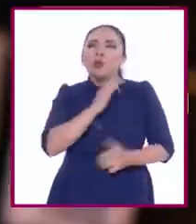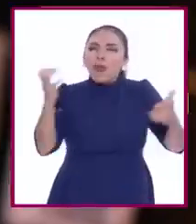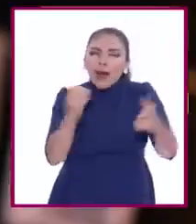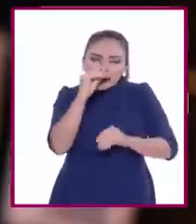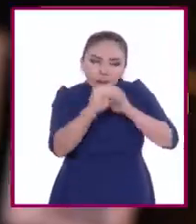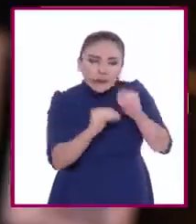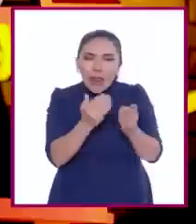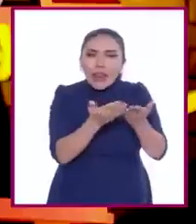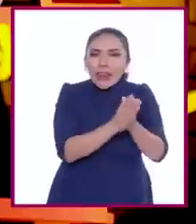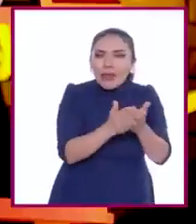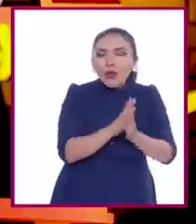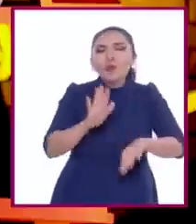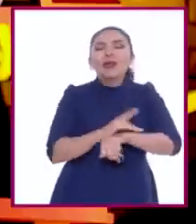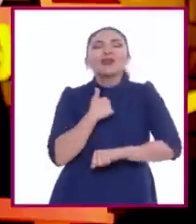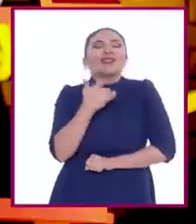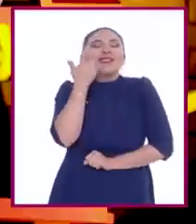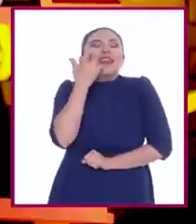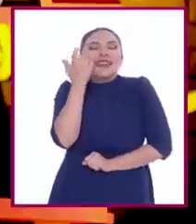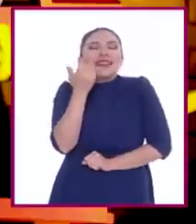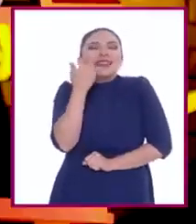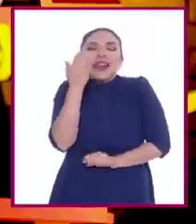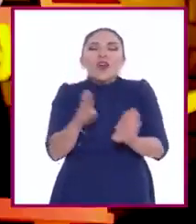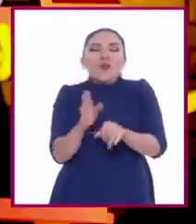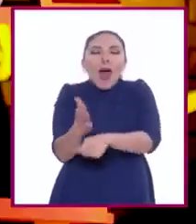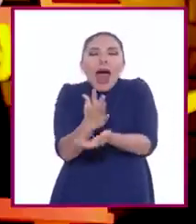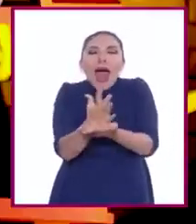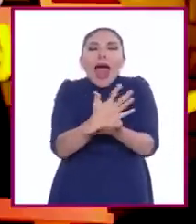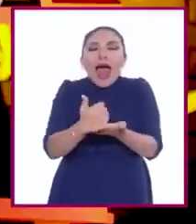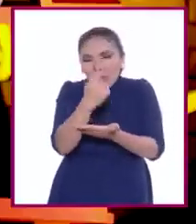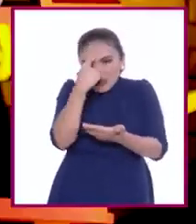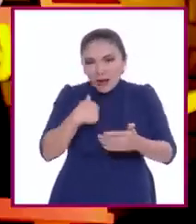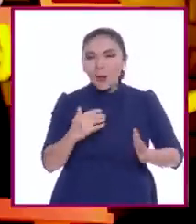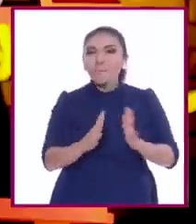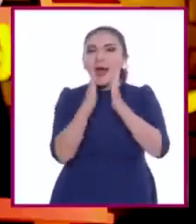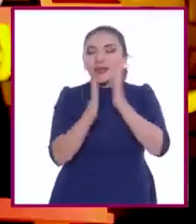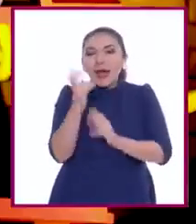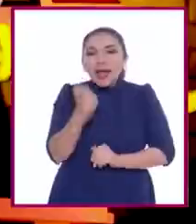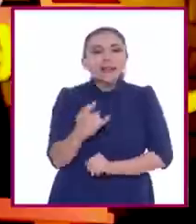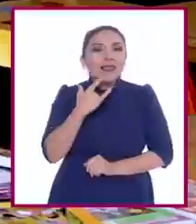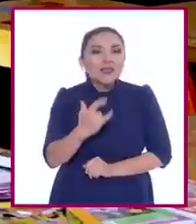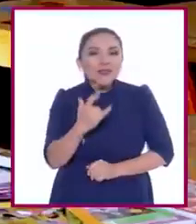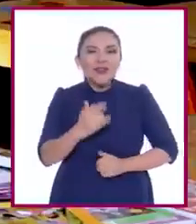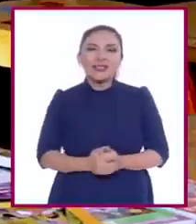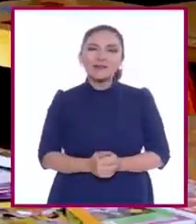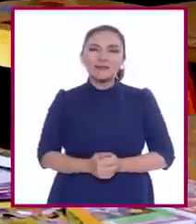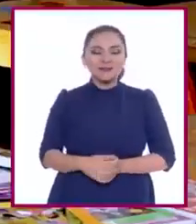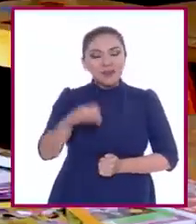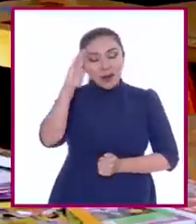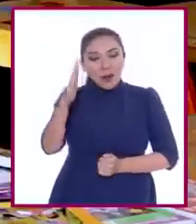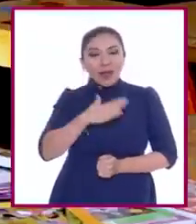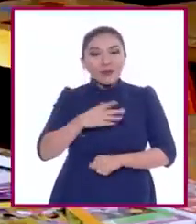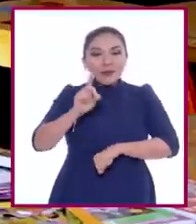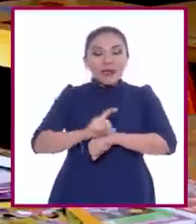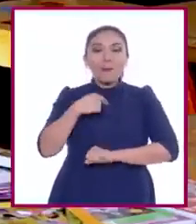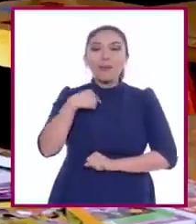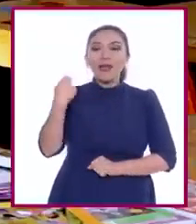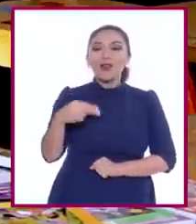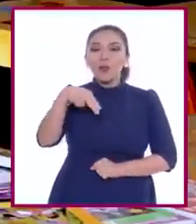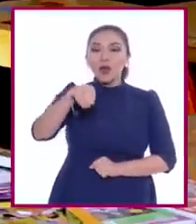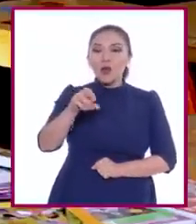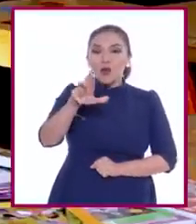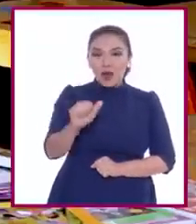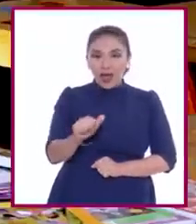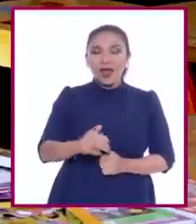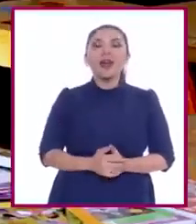en la elaboración de estos libros, porque realmente la motivación era esa, o sea, a participar en este gran esfuerzo nacional. Hola, buen día. Mi nombre